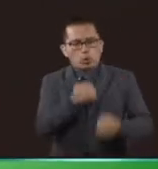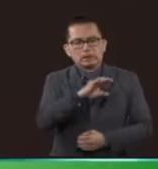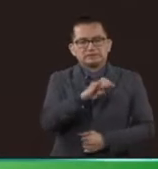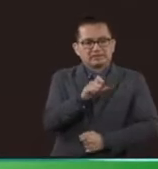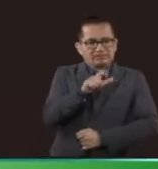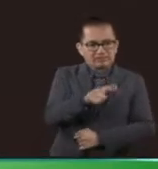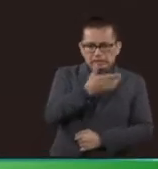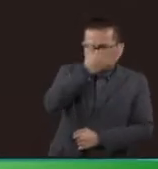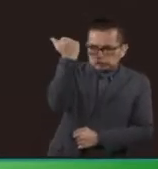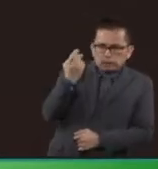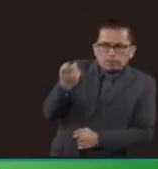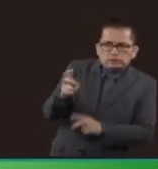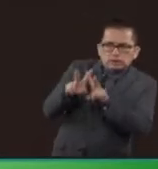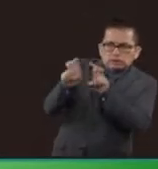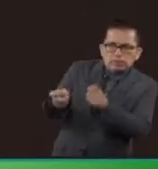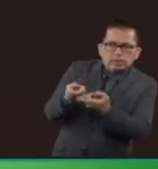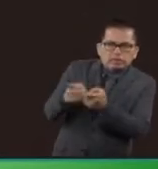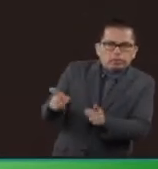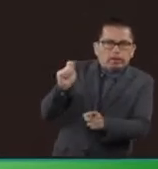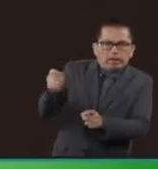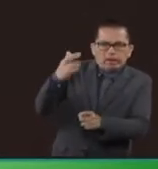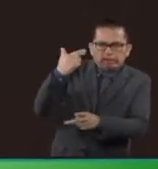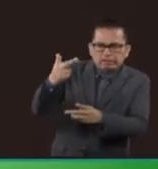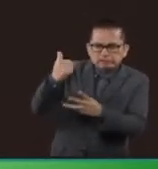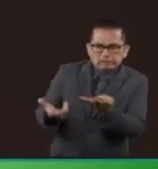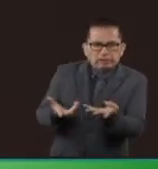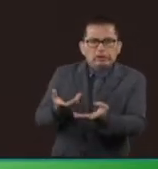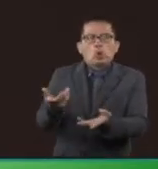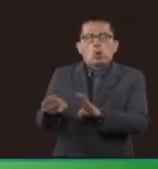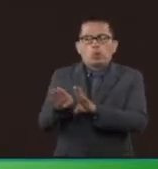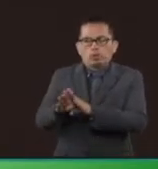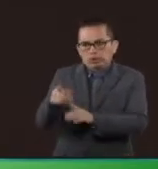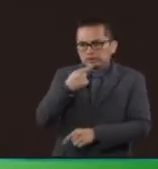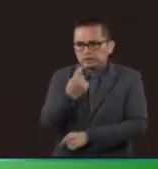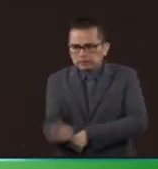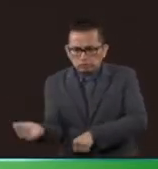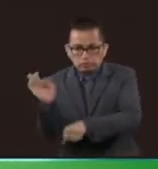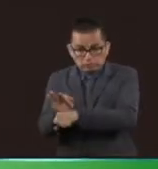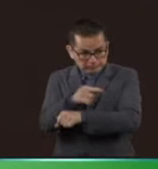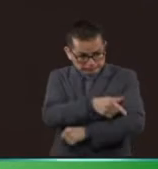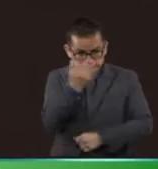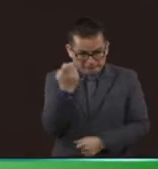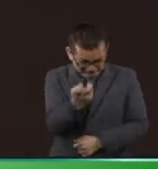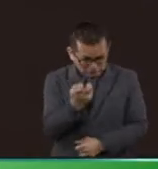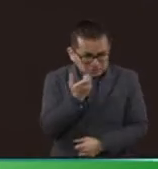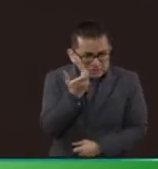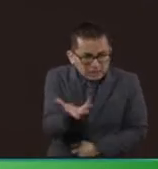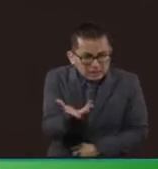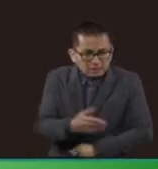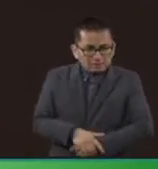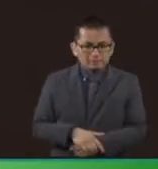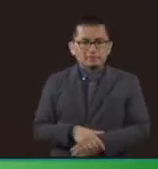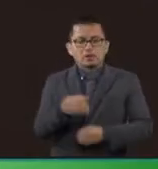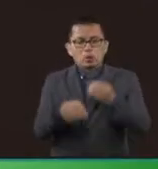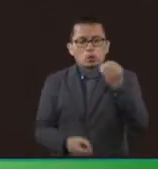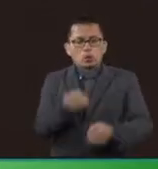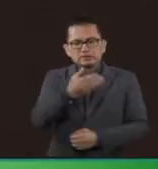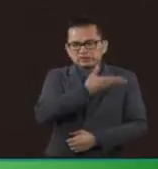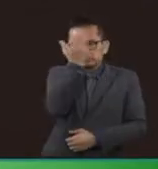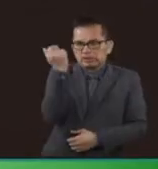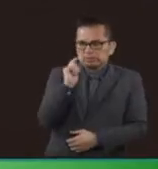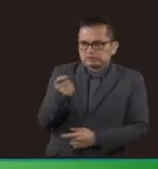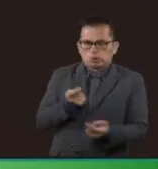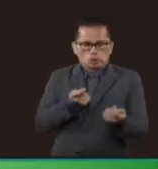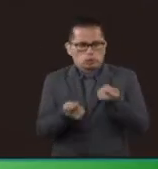de divorcio ignoren los precedentes en materia de protección de la niñez jueces que no sepan lo que es el control